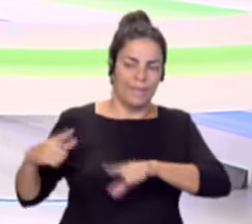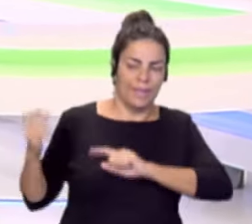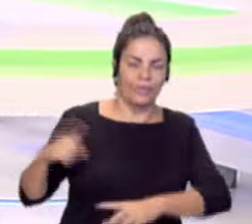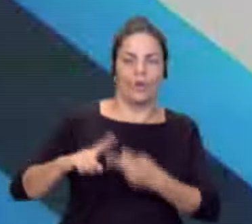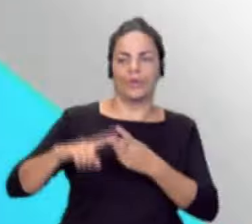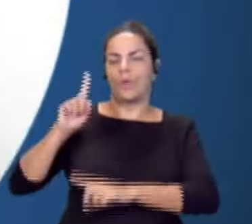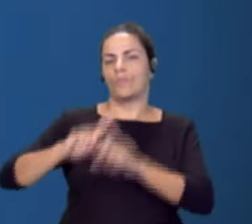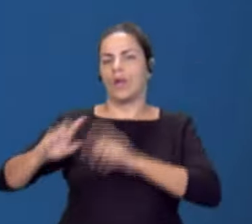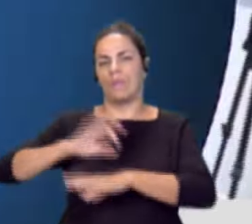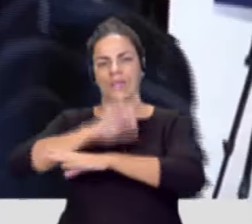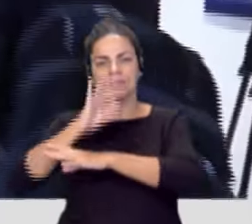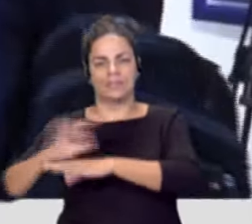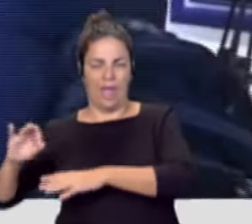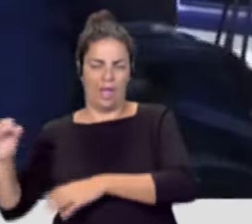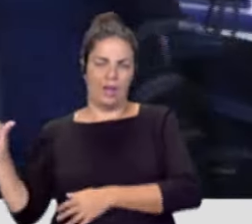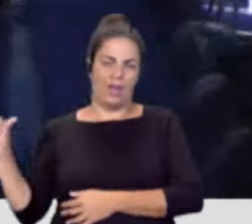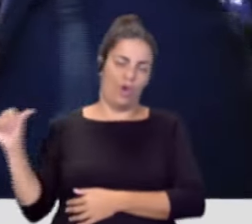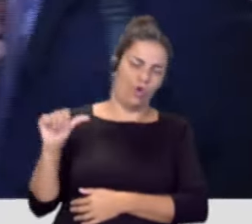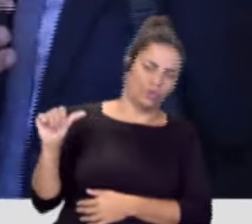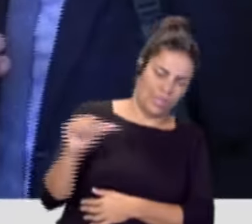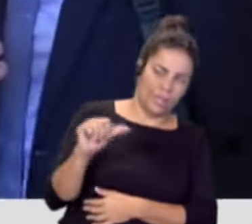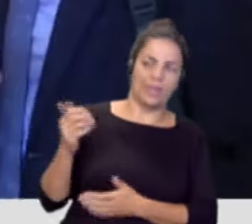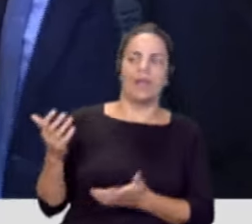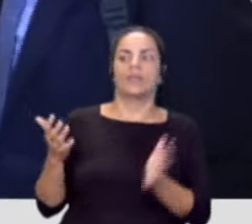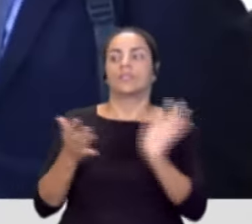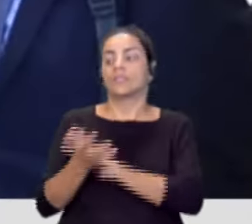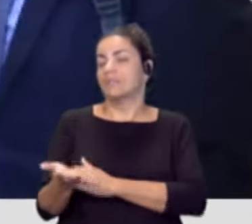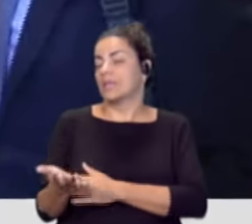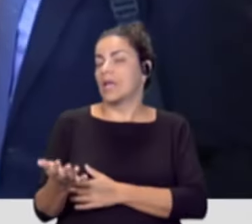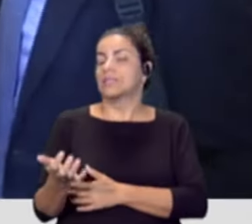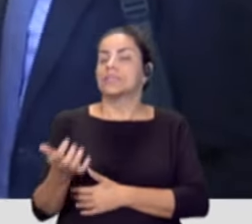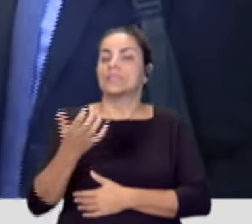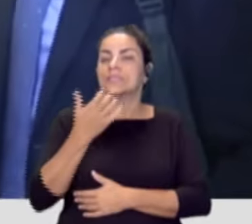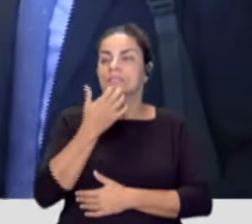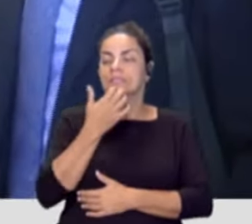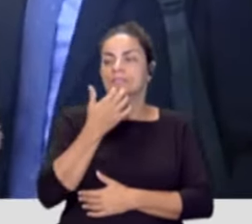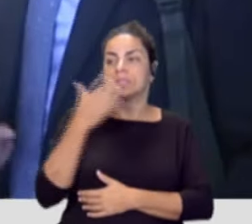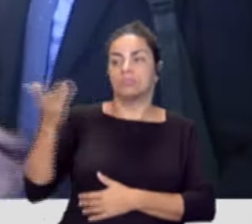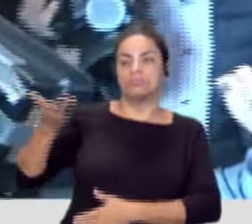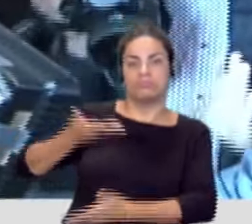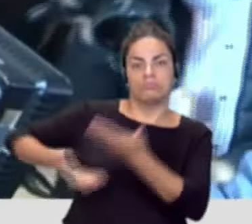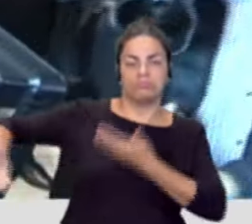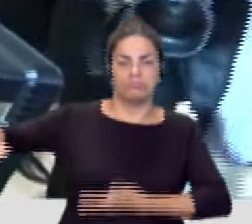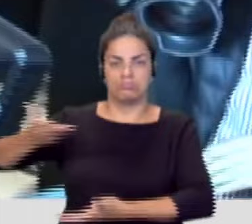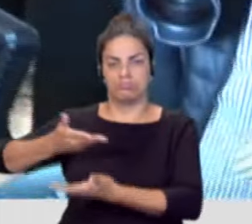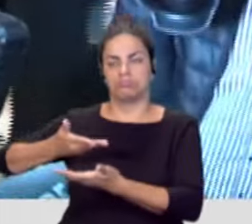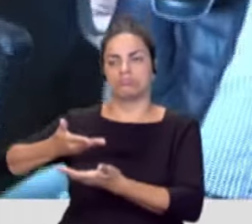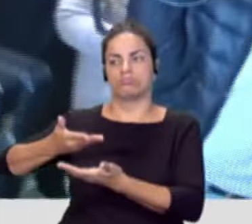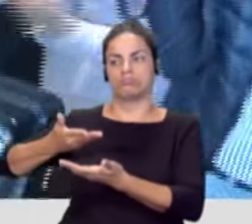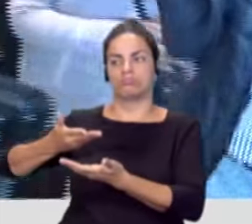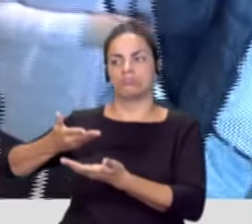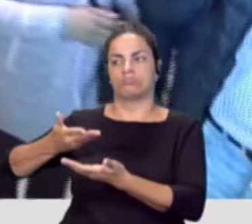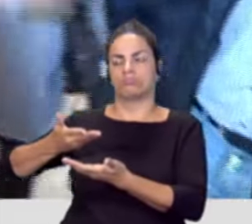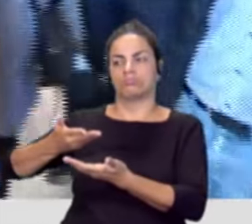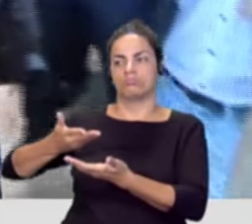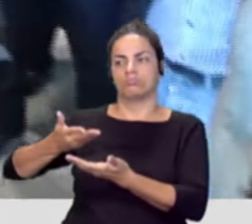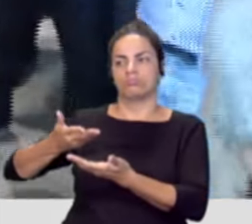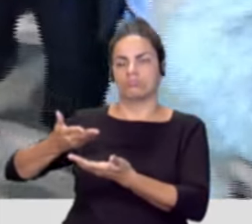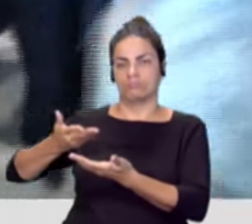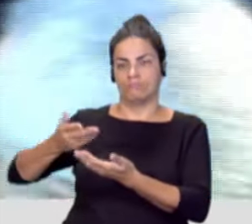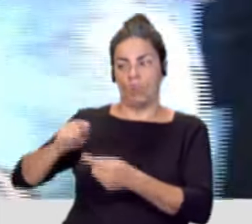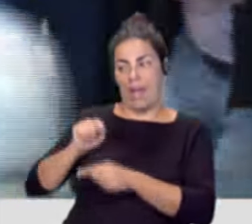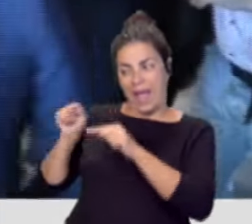etcétera. Siempre y cuando, de alguna forma, todo el desarrollo o toda la cooperación se haga, en este caso, cruzando una frontera